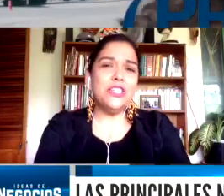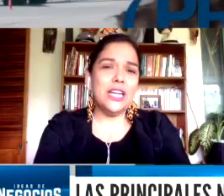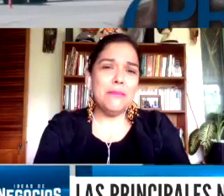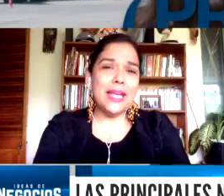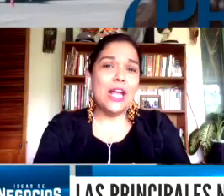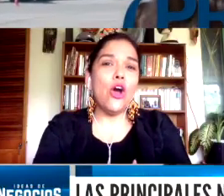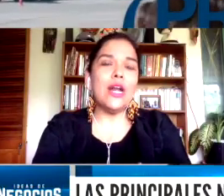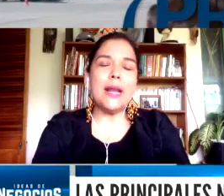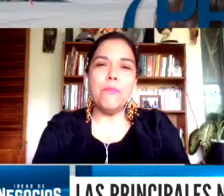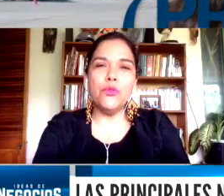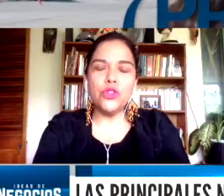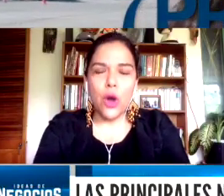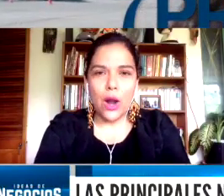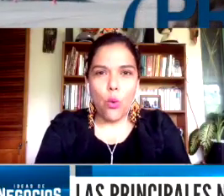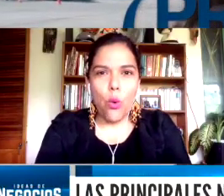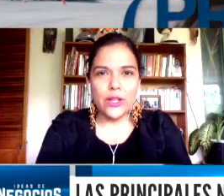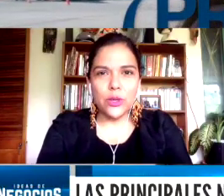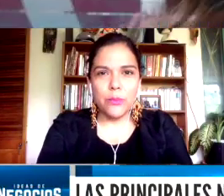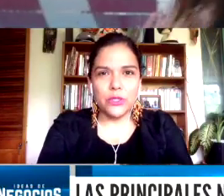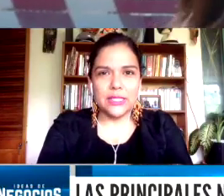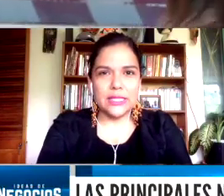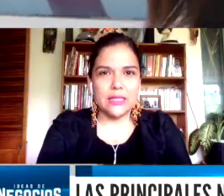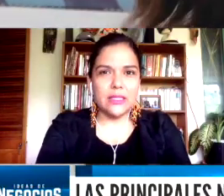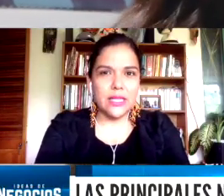La inflación en México repuntó a